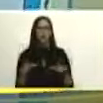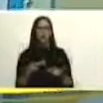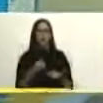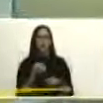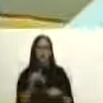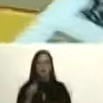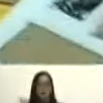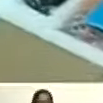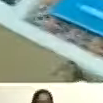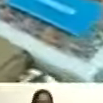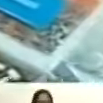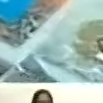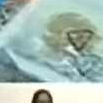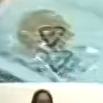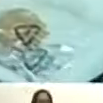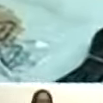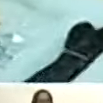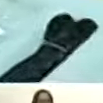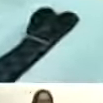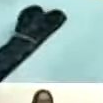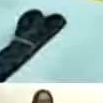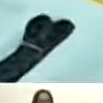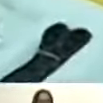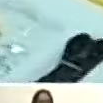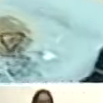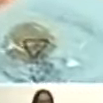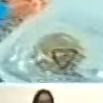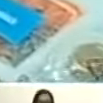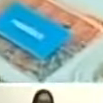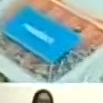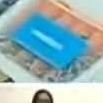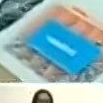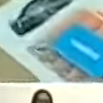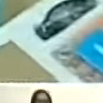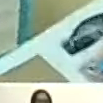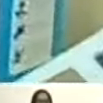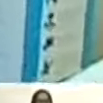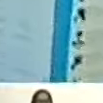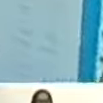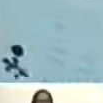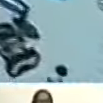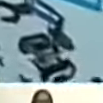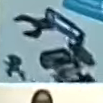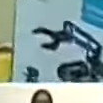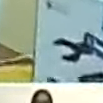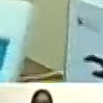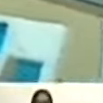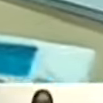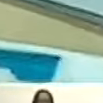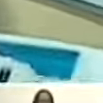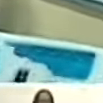esos venezolanos son de aquí de Mérida, señor presidente. Nos sentimos orgullosos de nuestros muchachos,